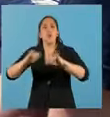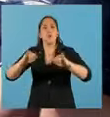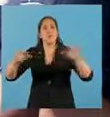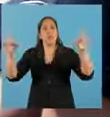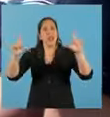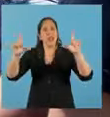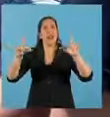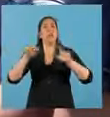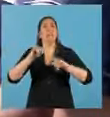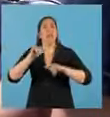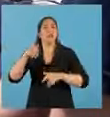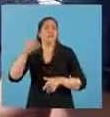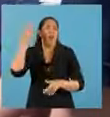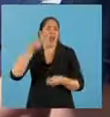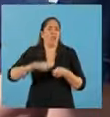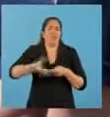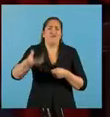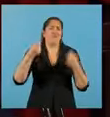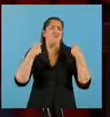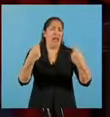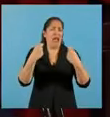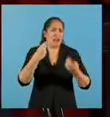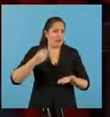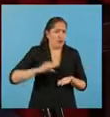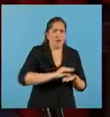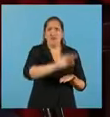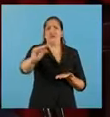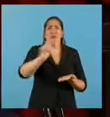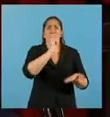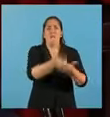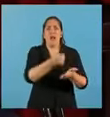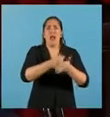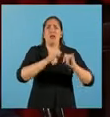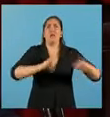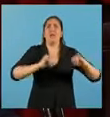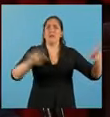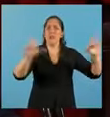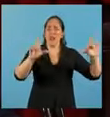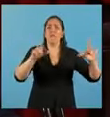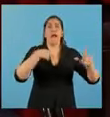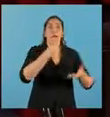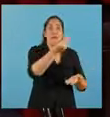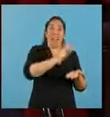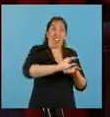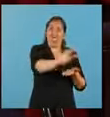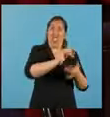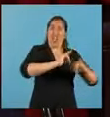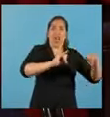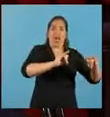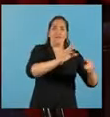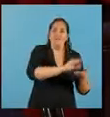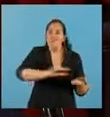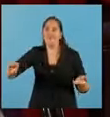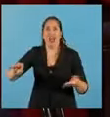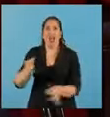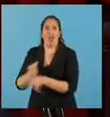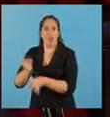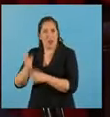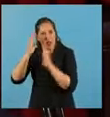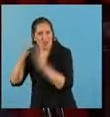que insumía millonarios recursos públicos. La reorientación de la misma hacia contenidos educativos